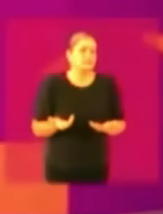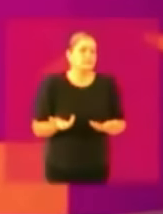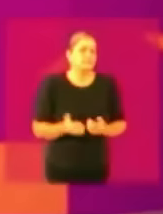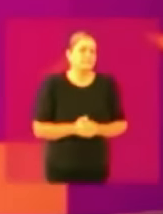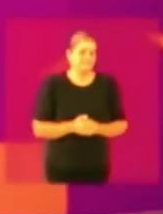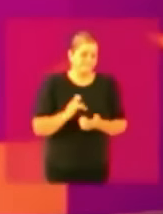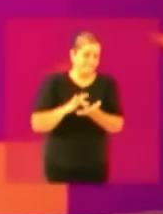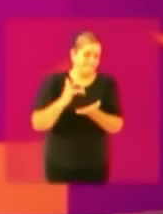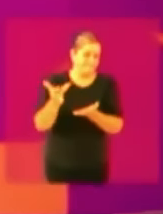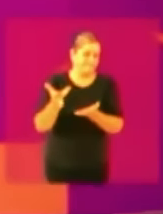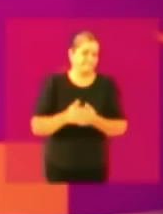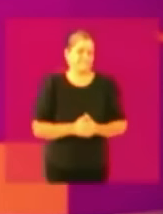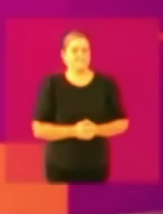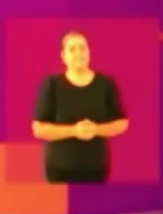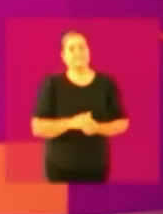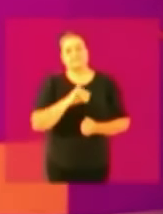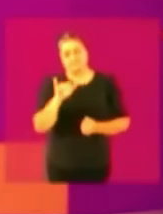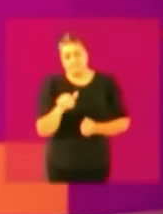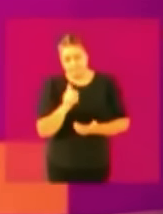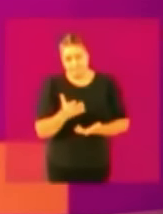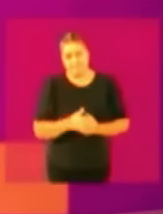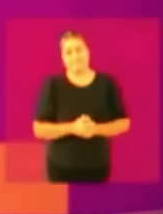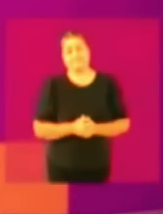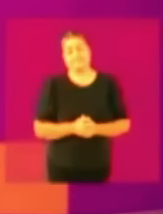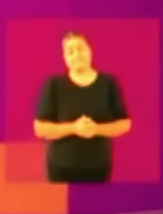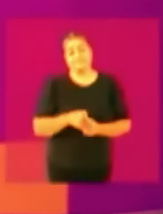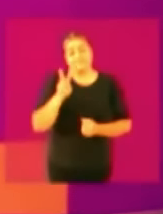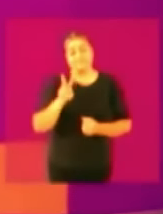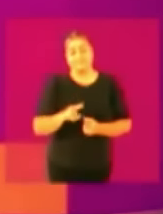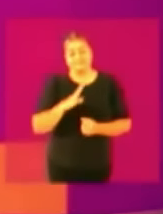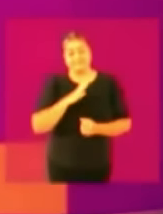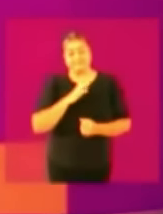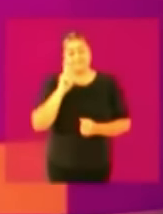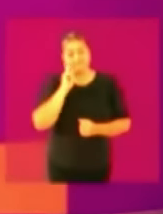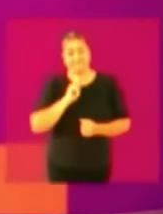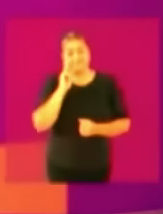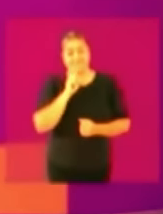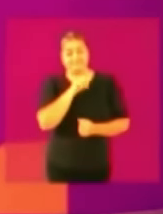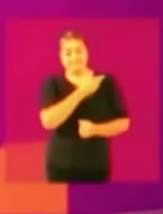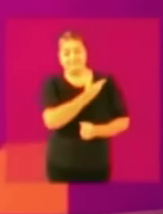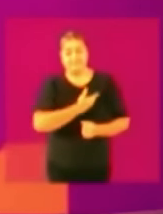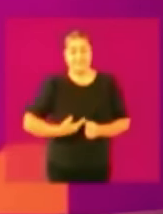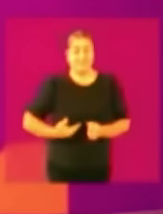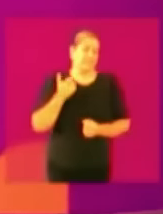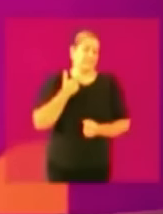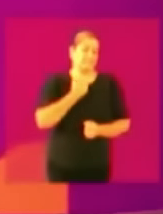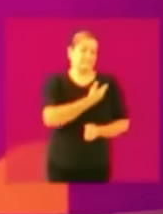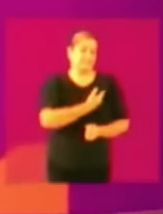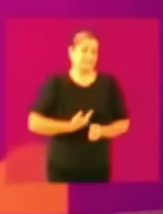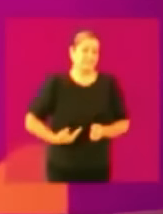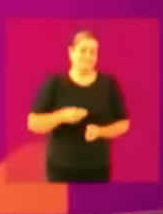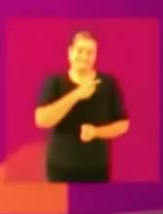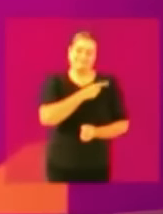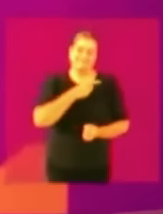Voy a no coincidir contigo. Álvarez Maynes no tuvo que enfrentar ninguna acusación. Él estaba nomás echando y proponiendo y echando. Y a él